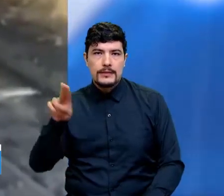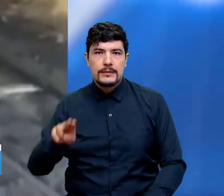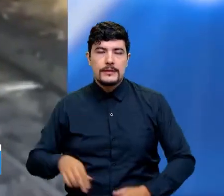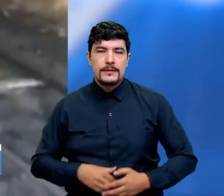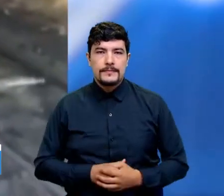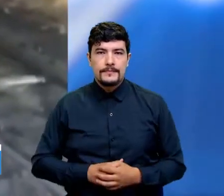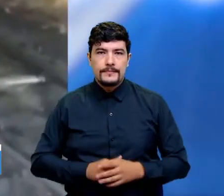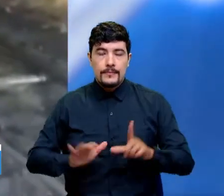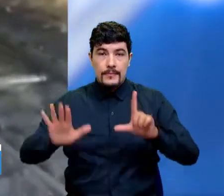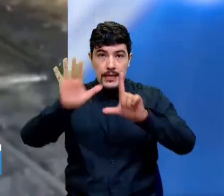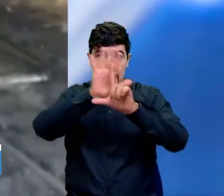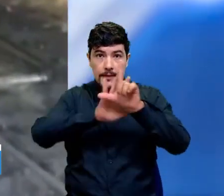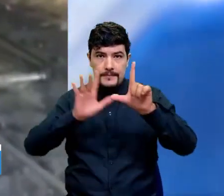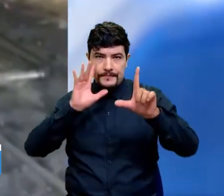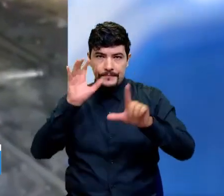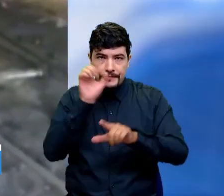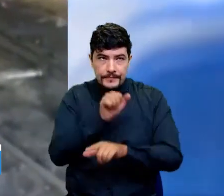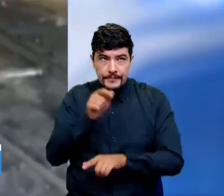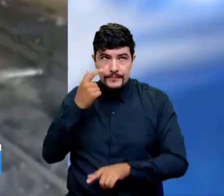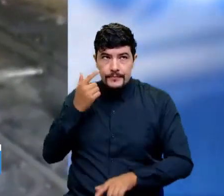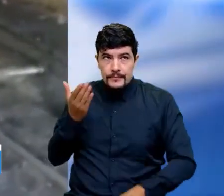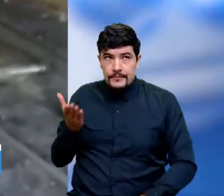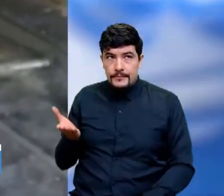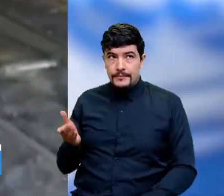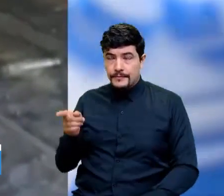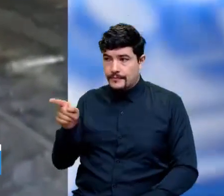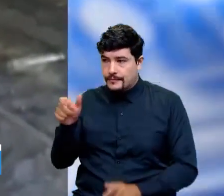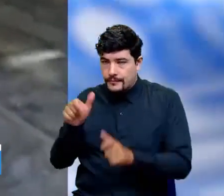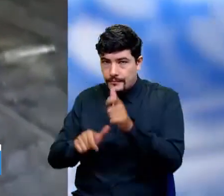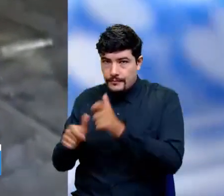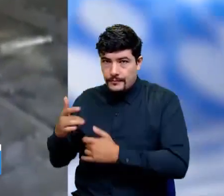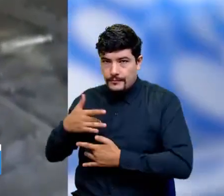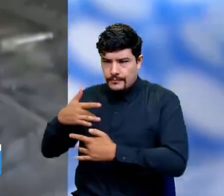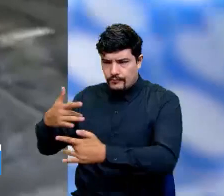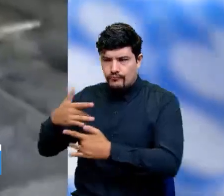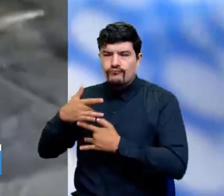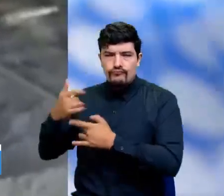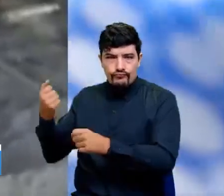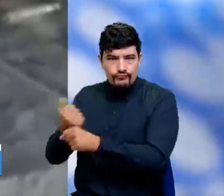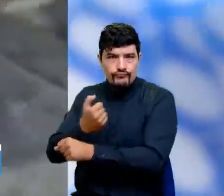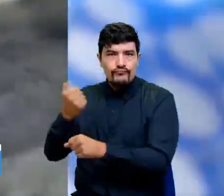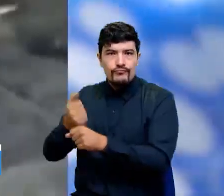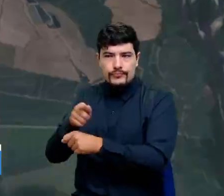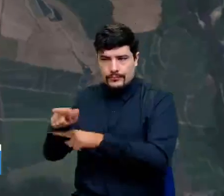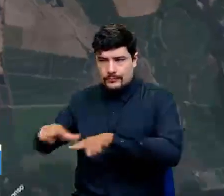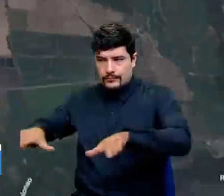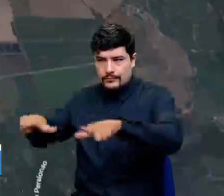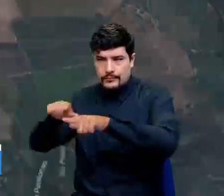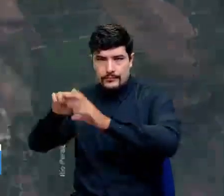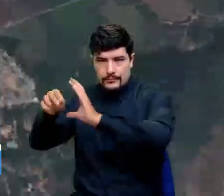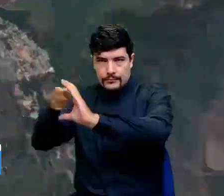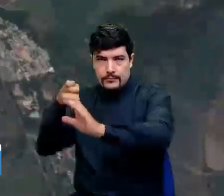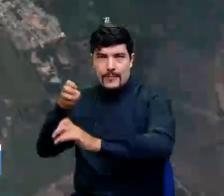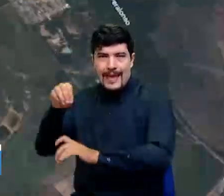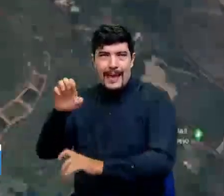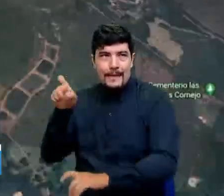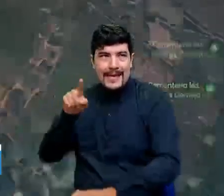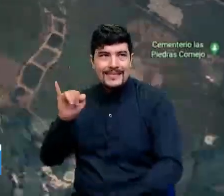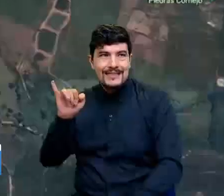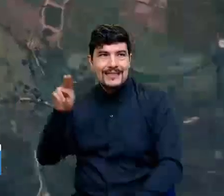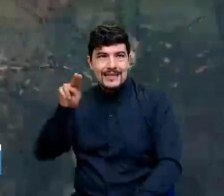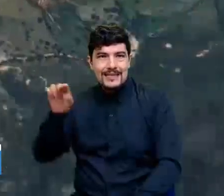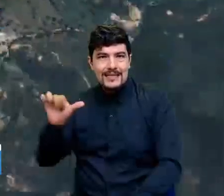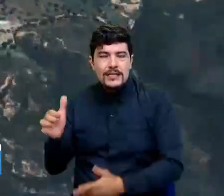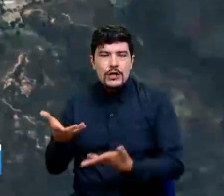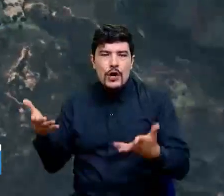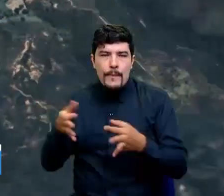En este video quedó registrado el trabajo que los colaboradores venían realizando en la mina conocida como La Mestiza en el municipio del